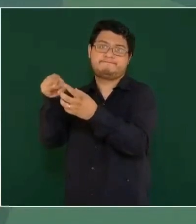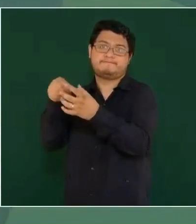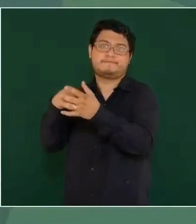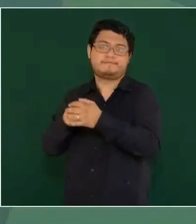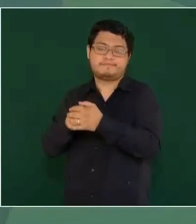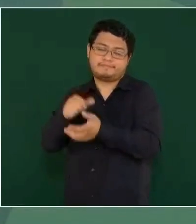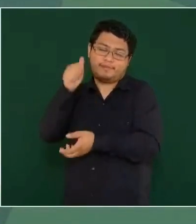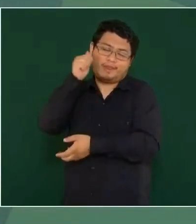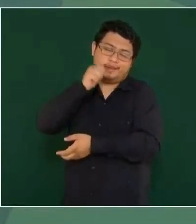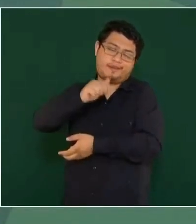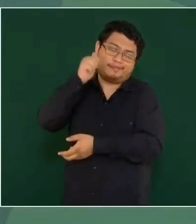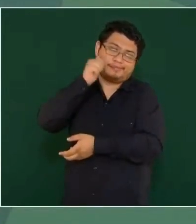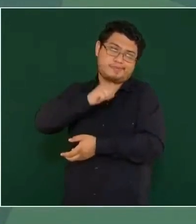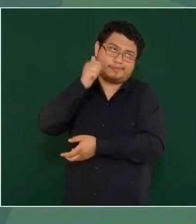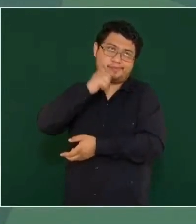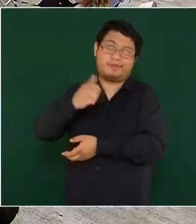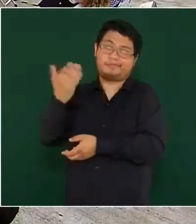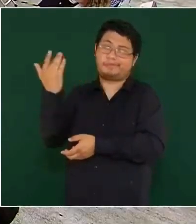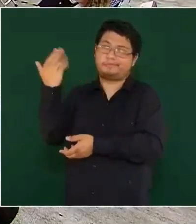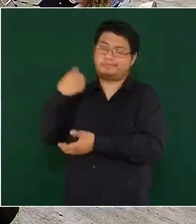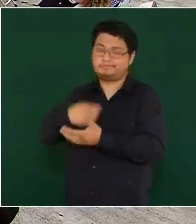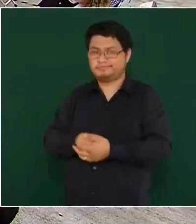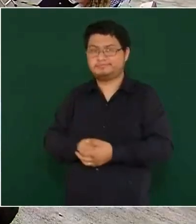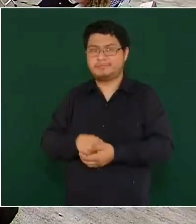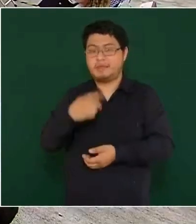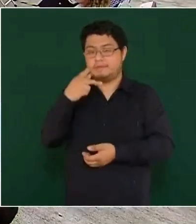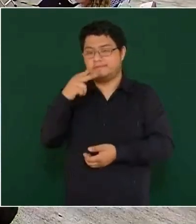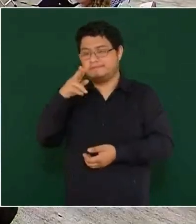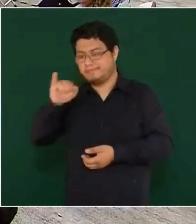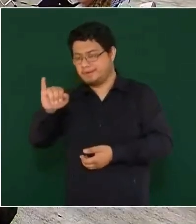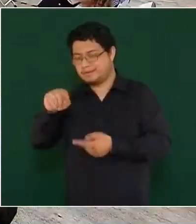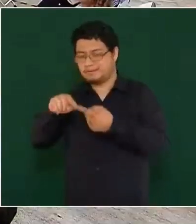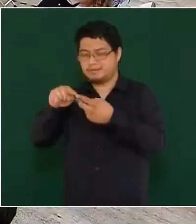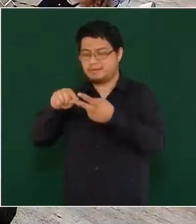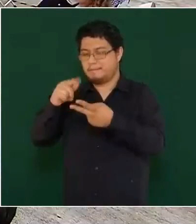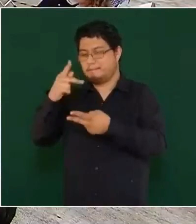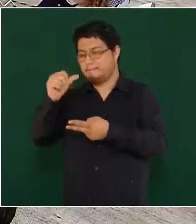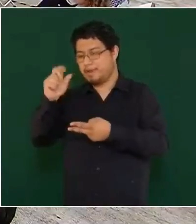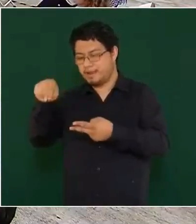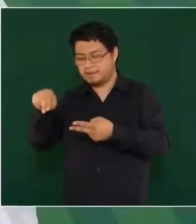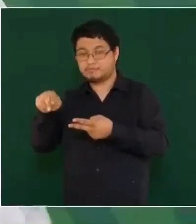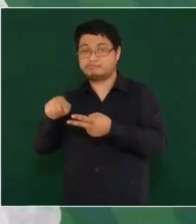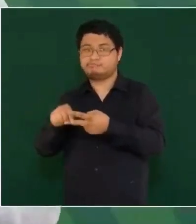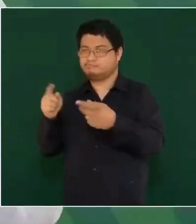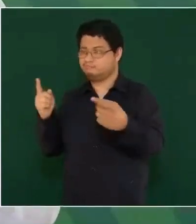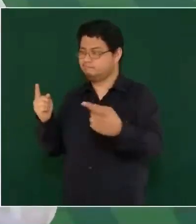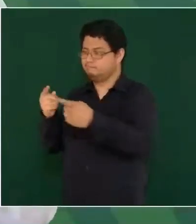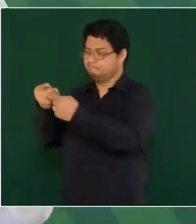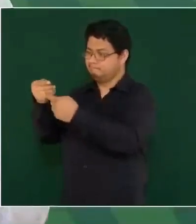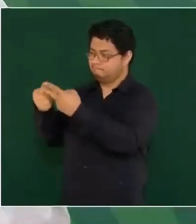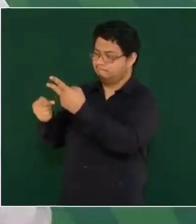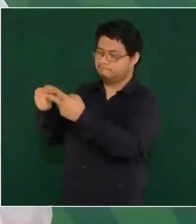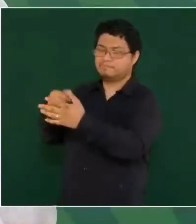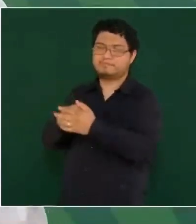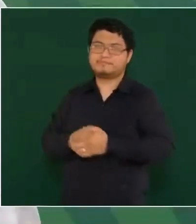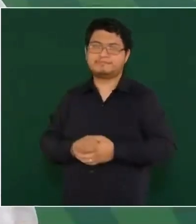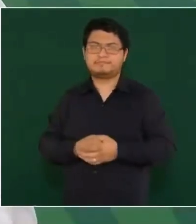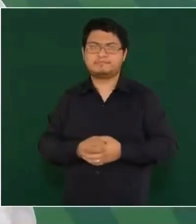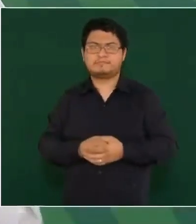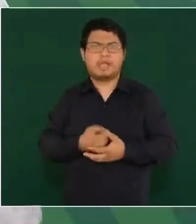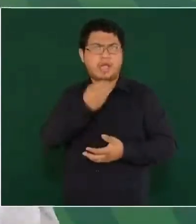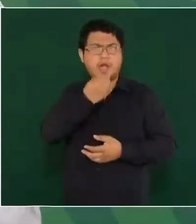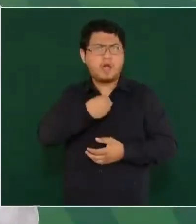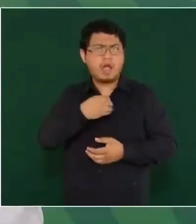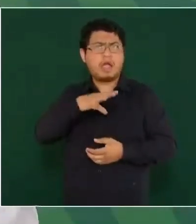como siempre el pri Y el pan y ya dije aún cuando hay militantes